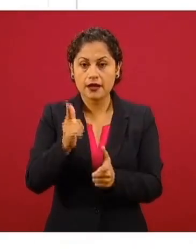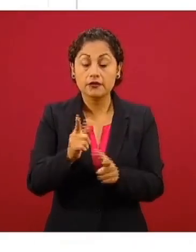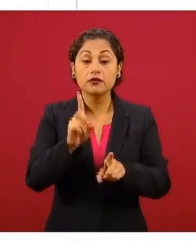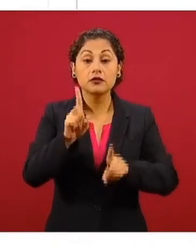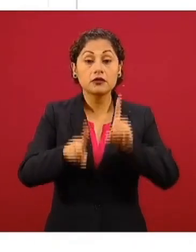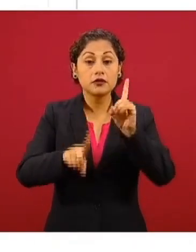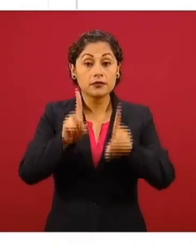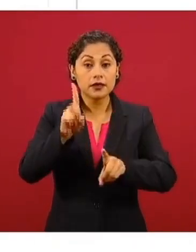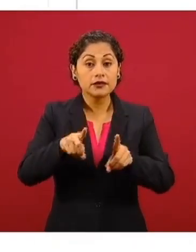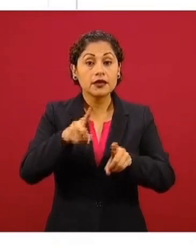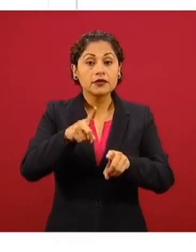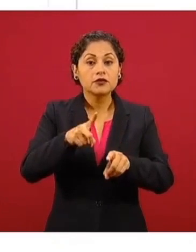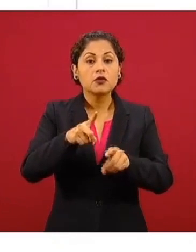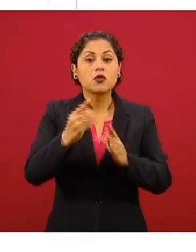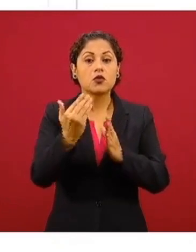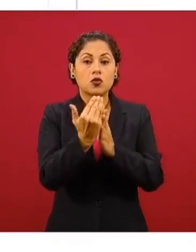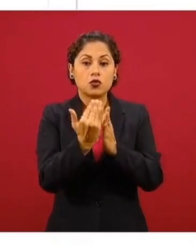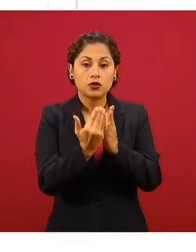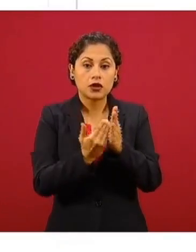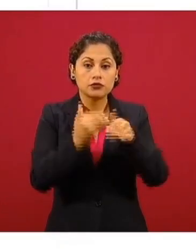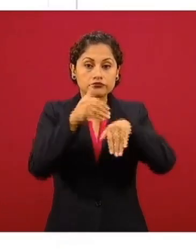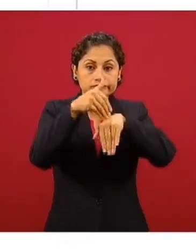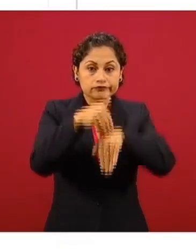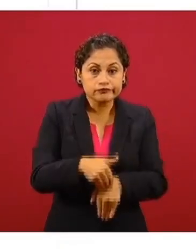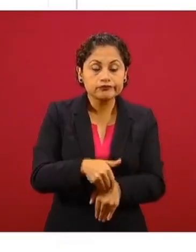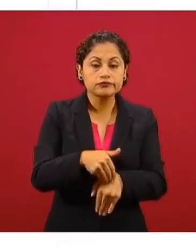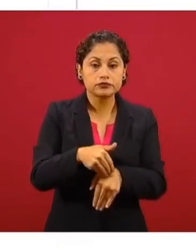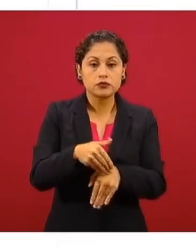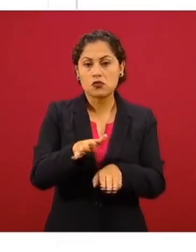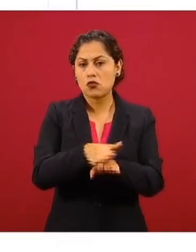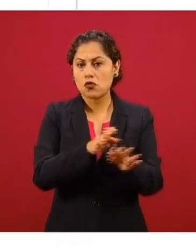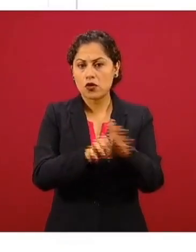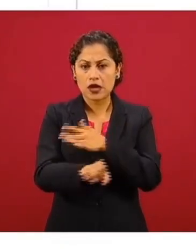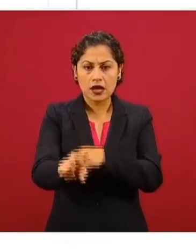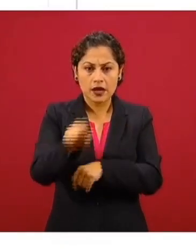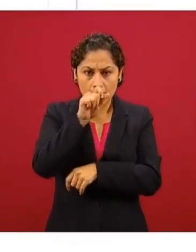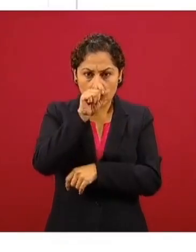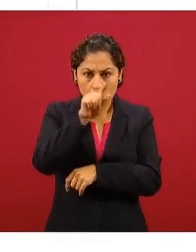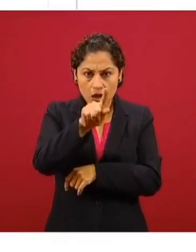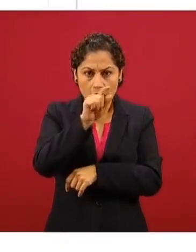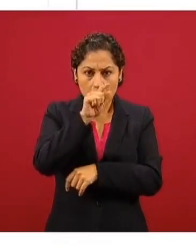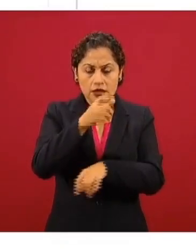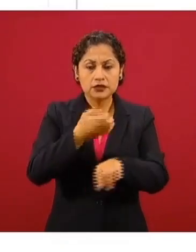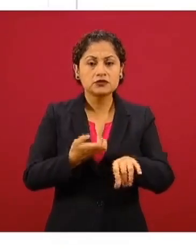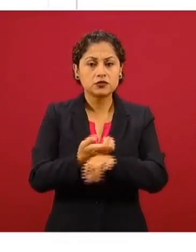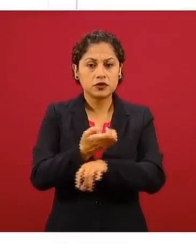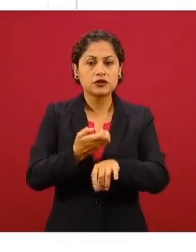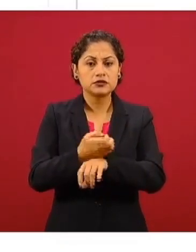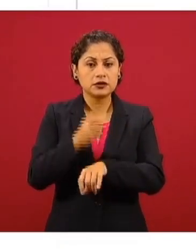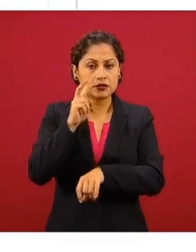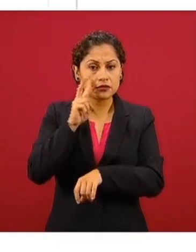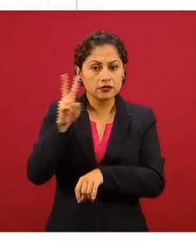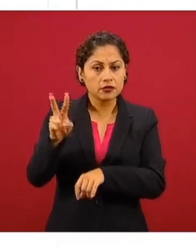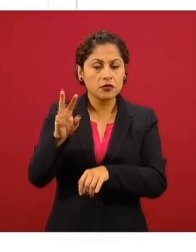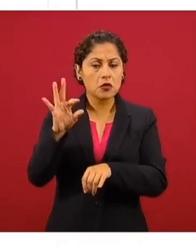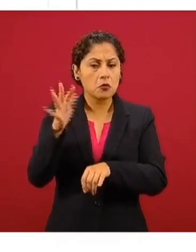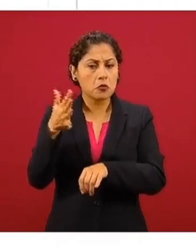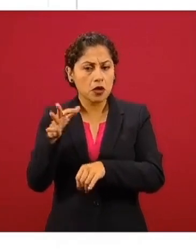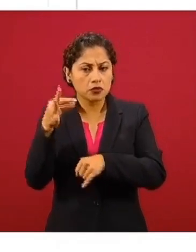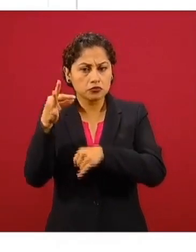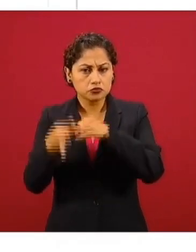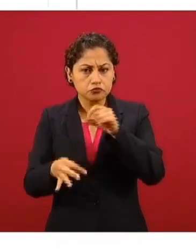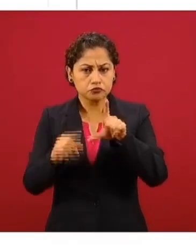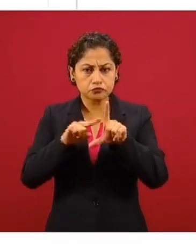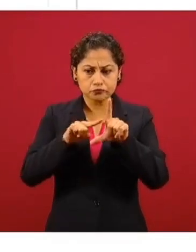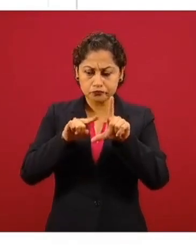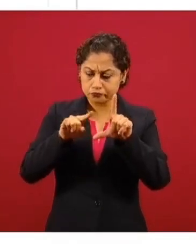intervenciones de mitigación. Destaco el caso de Jalisco por ser un estado que se muestra ahí rumbo a la parte final, en la